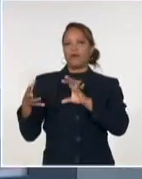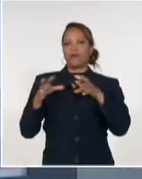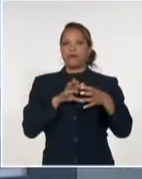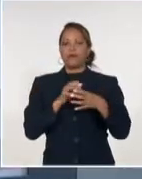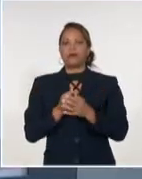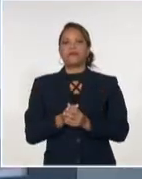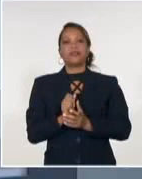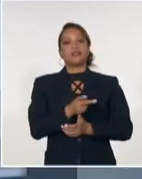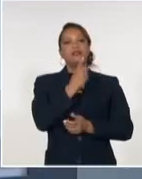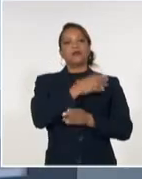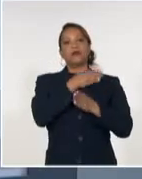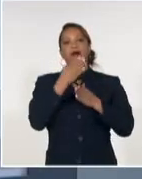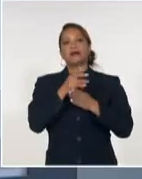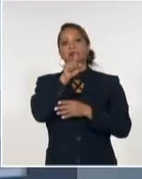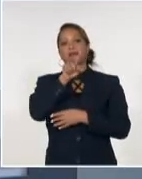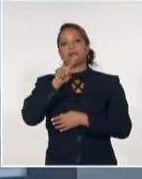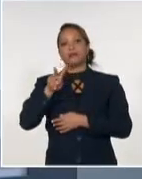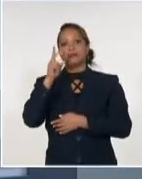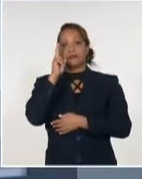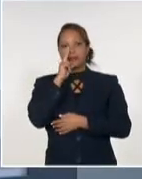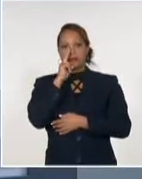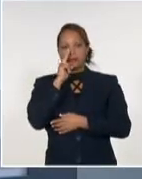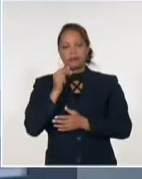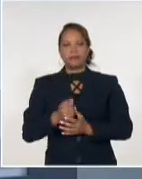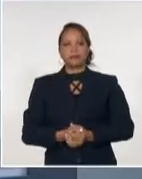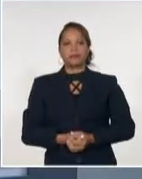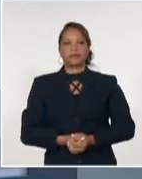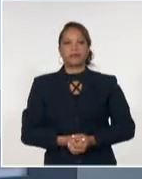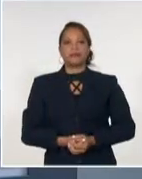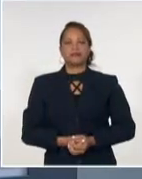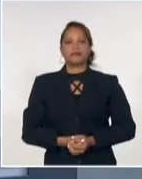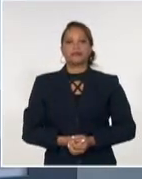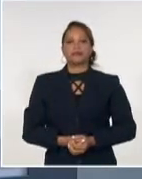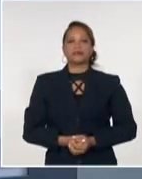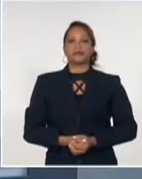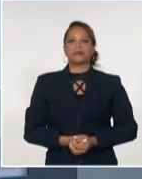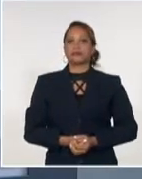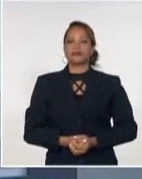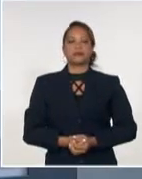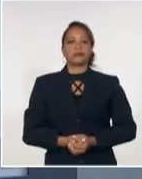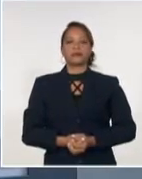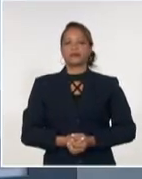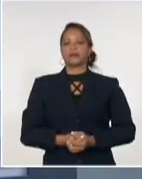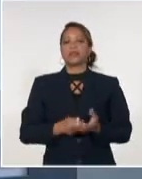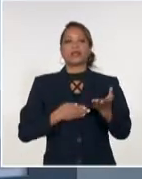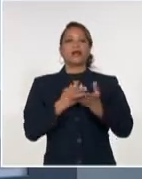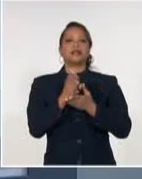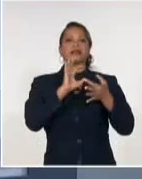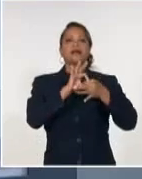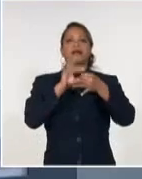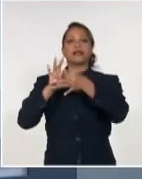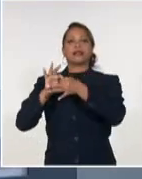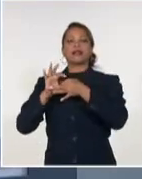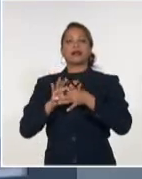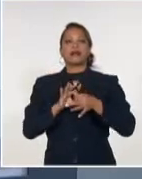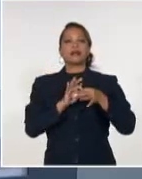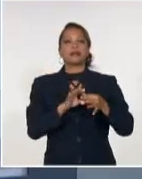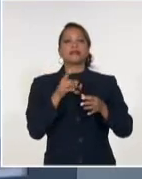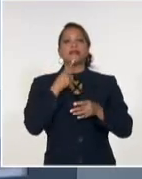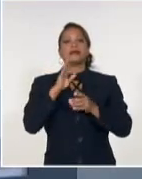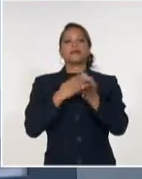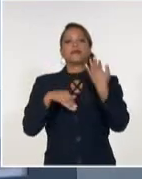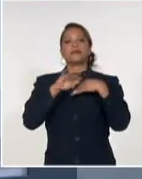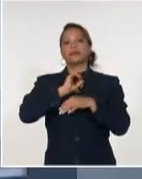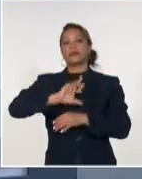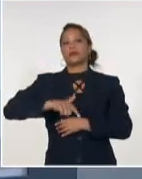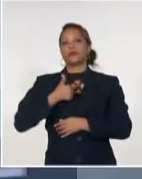de noviembre, como te decía, para presentaciones presenciales, pero además a través de la cadena Streaming Cuba del Ministerio de Cultura,